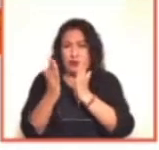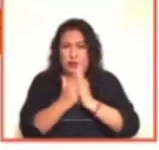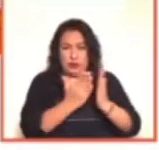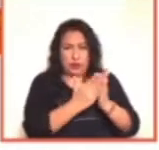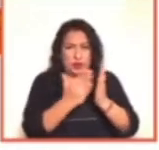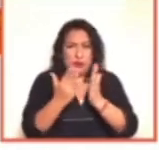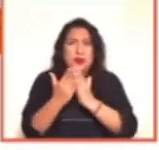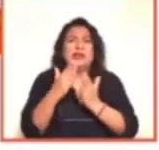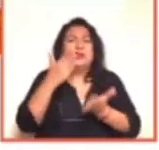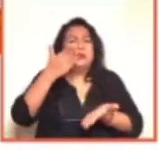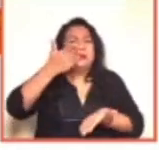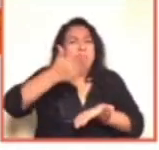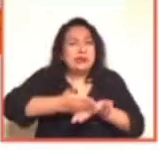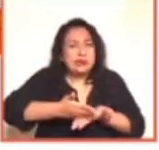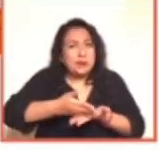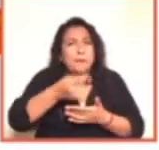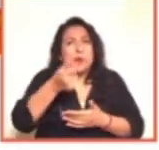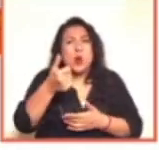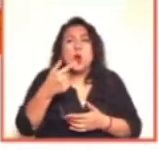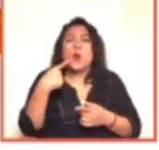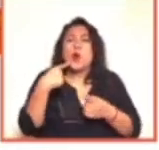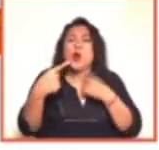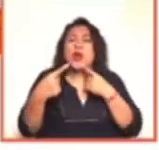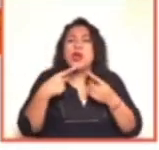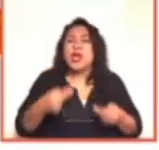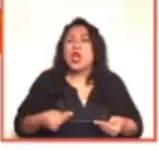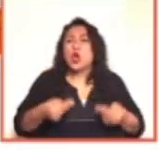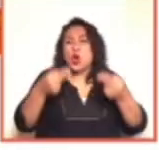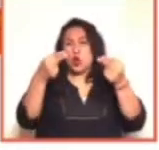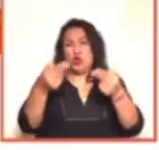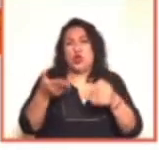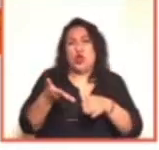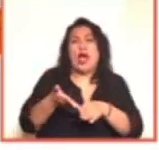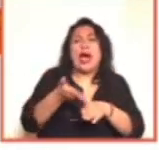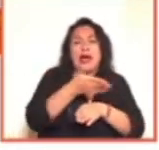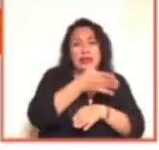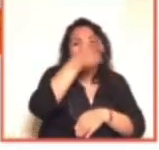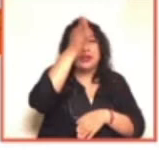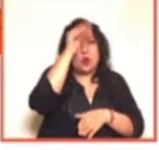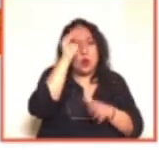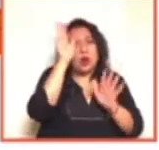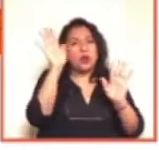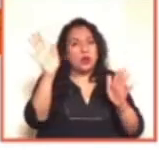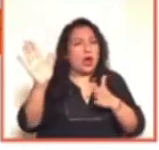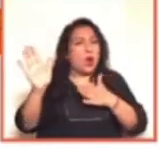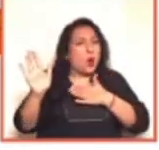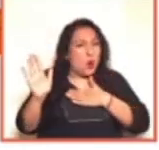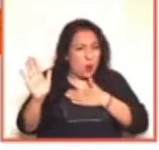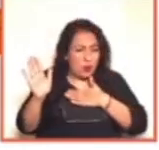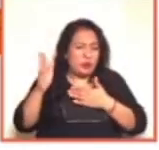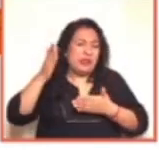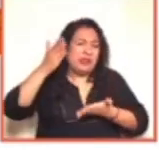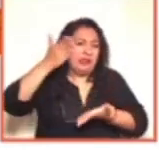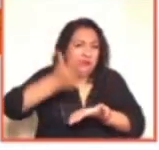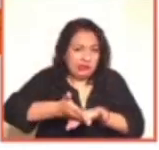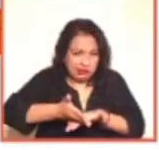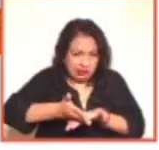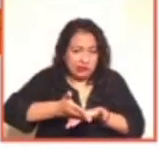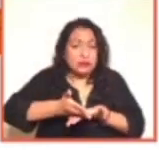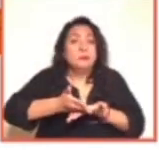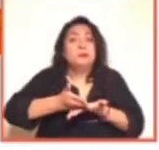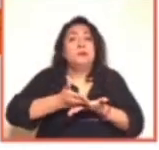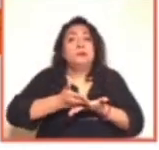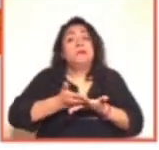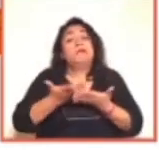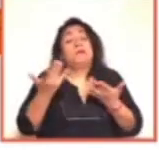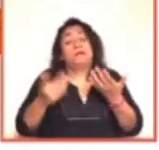detuvo un poco como las negociaciones con los que ya teníamos como comprometidos.